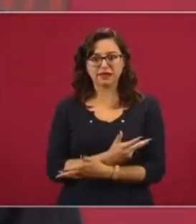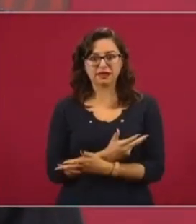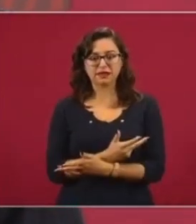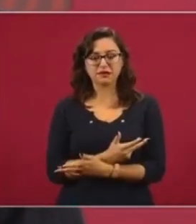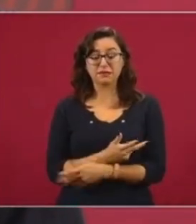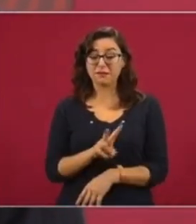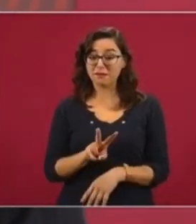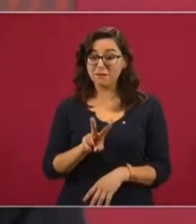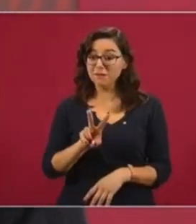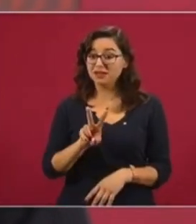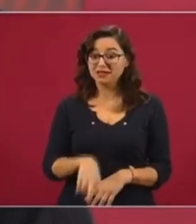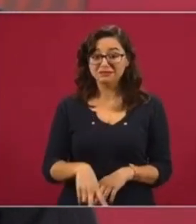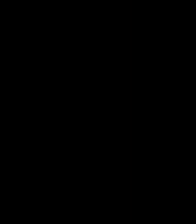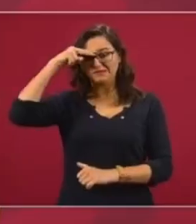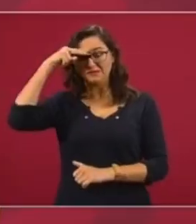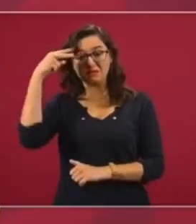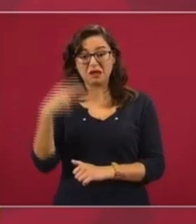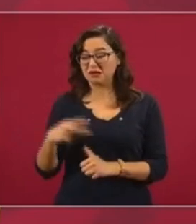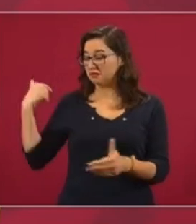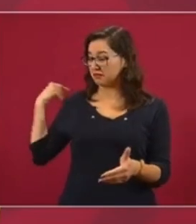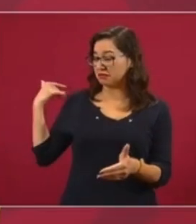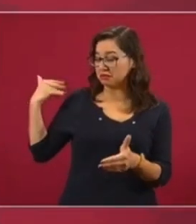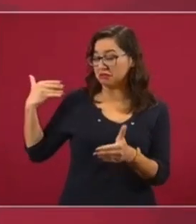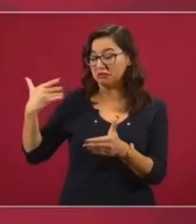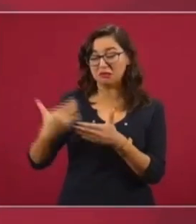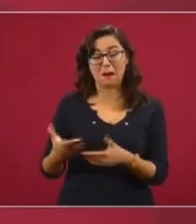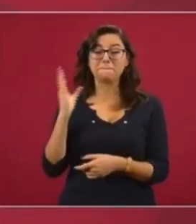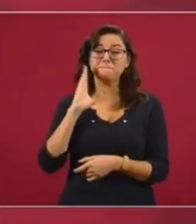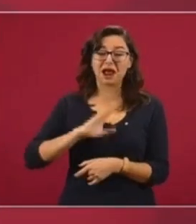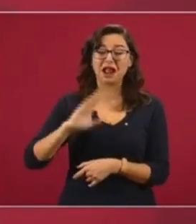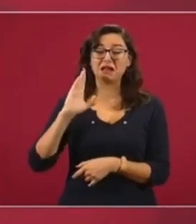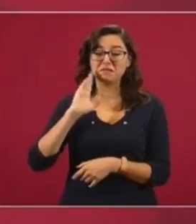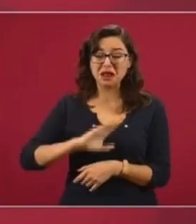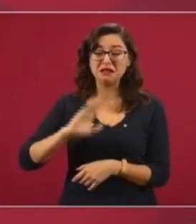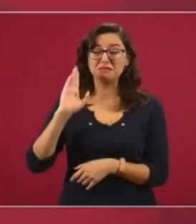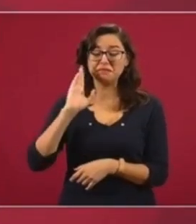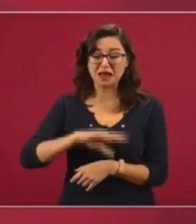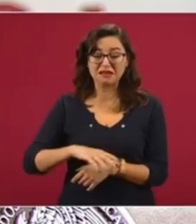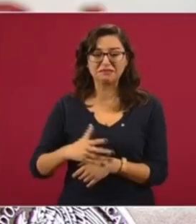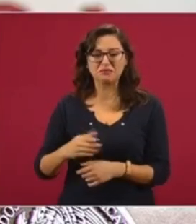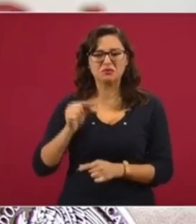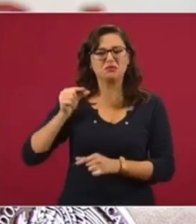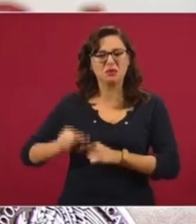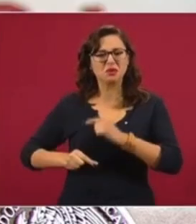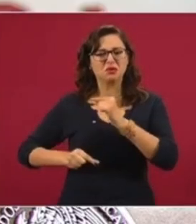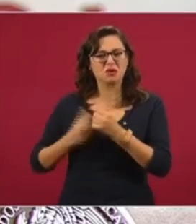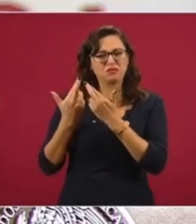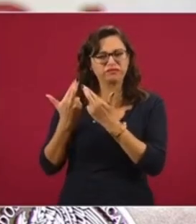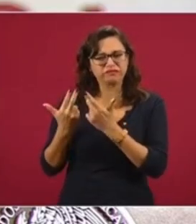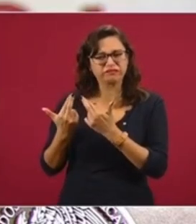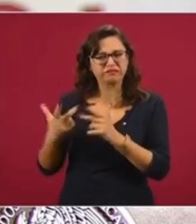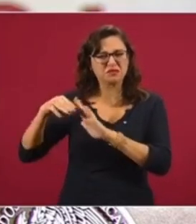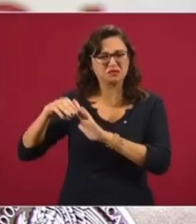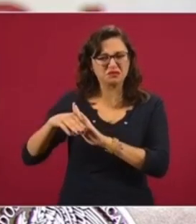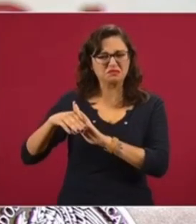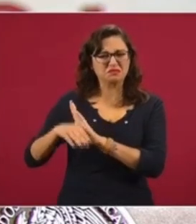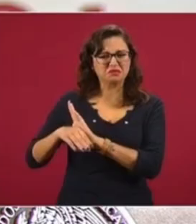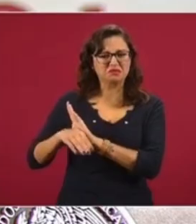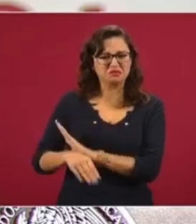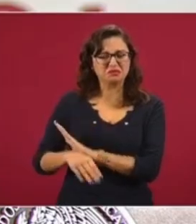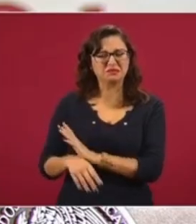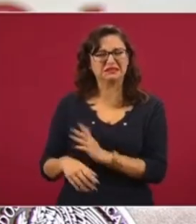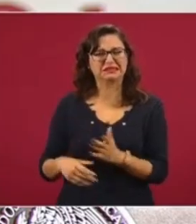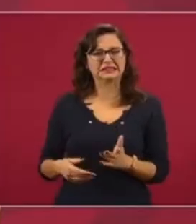una muestra inequívoca de cómo se fue degradando